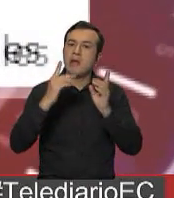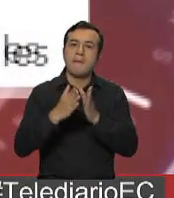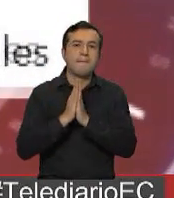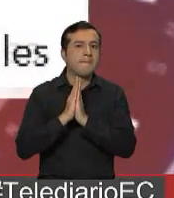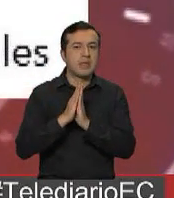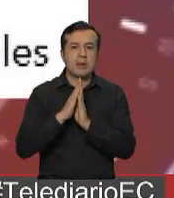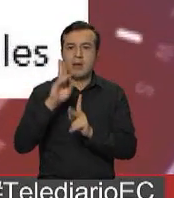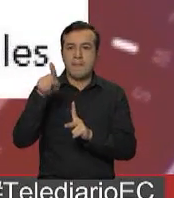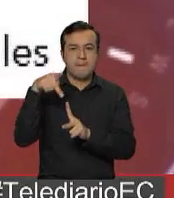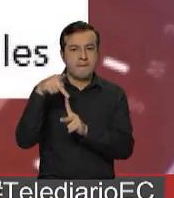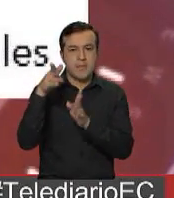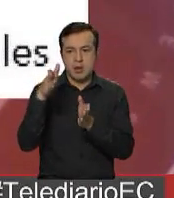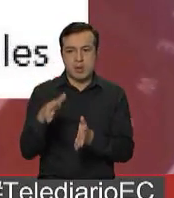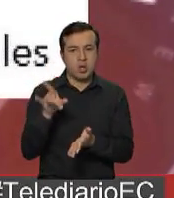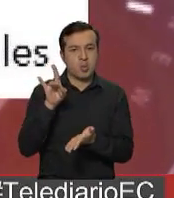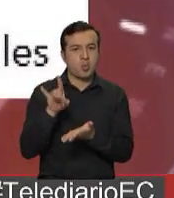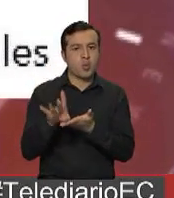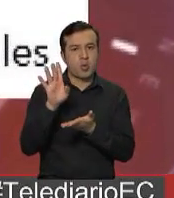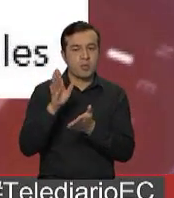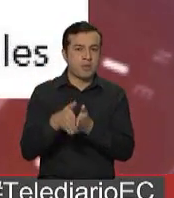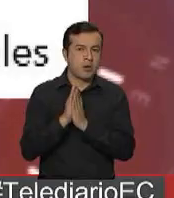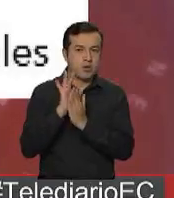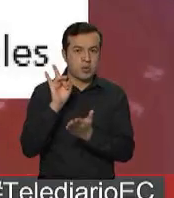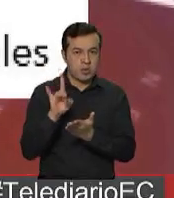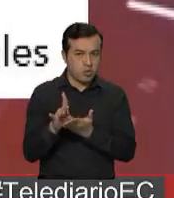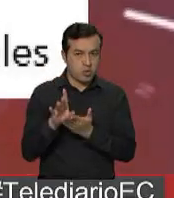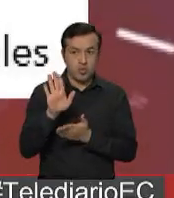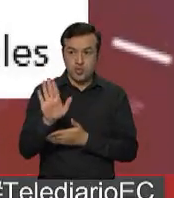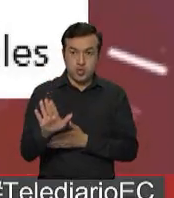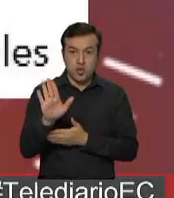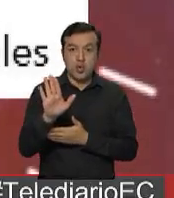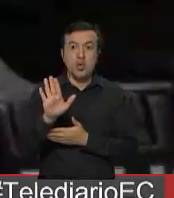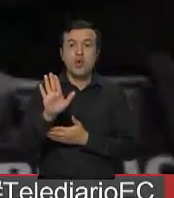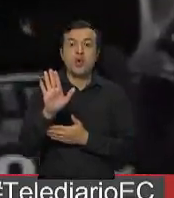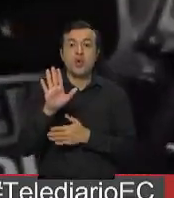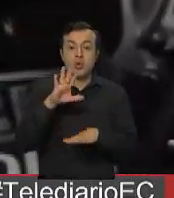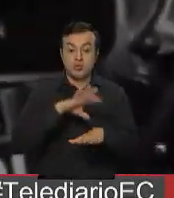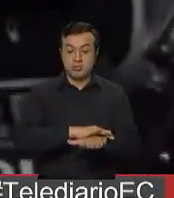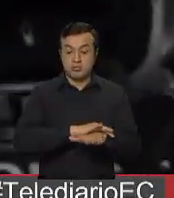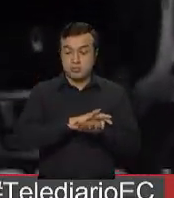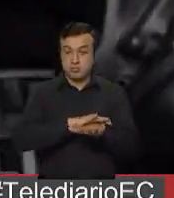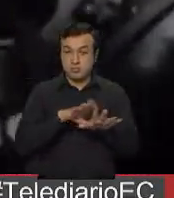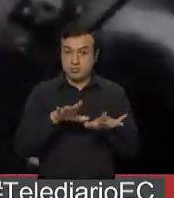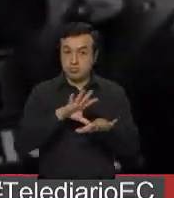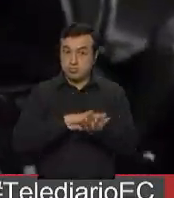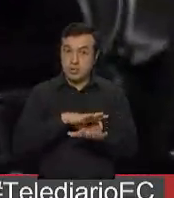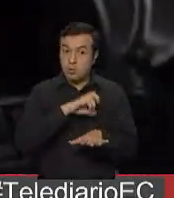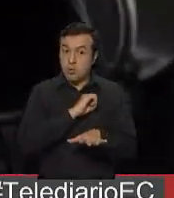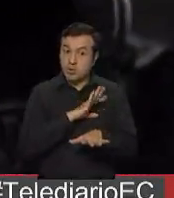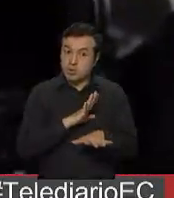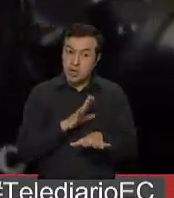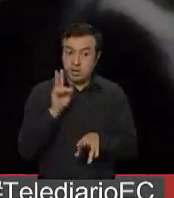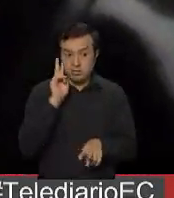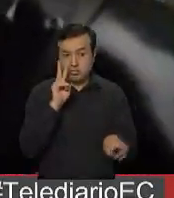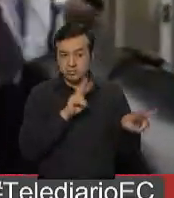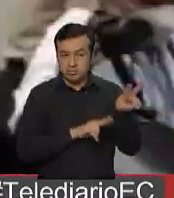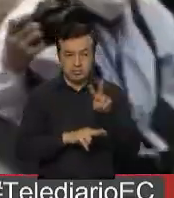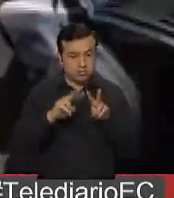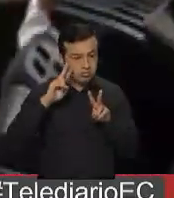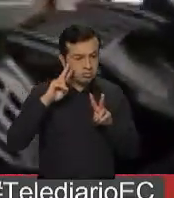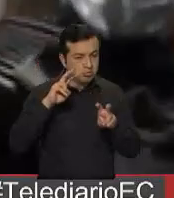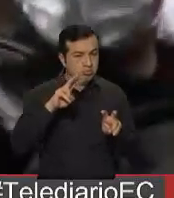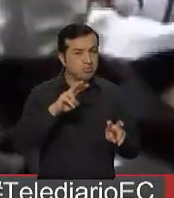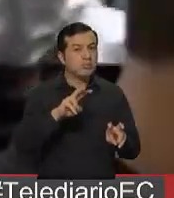de destitución al prefecto Carlos Luis Morales, quien llevó un grillete electrónico como parte de las medidas alternativas que se le dictaron durante